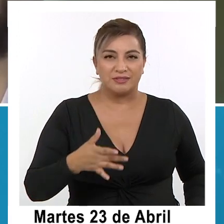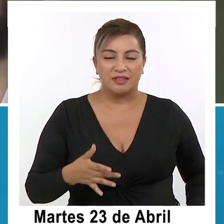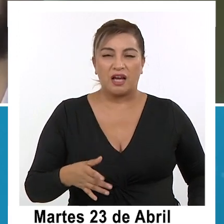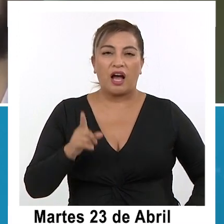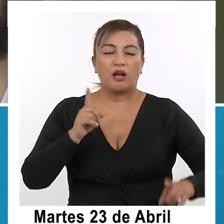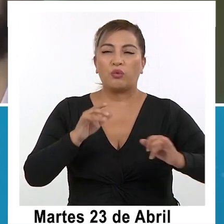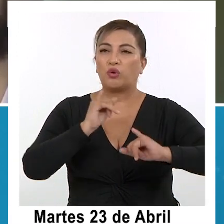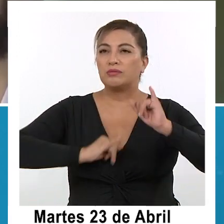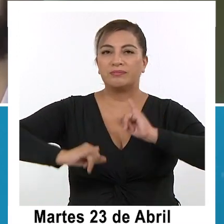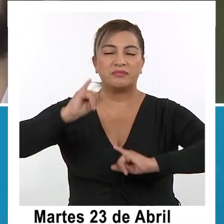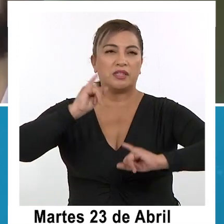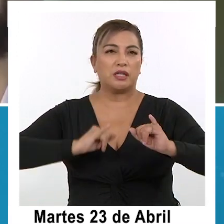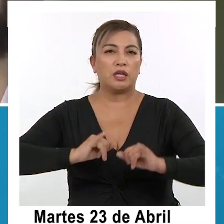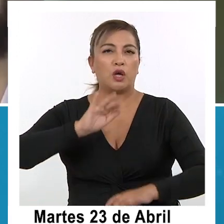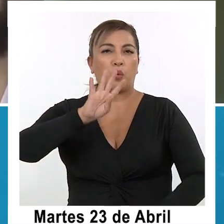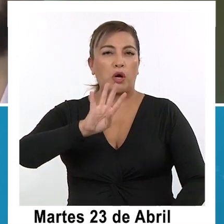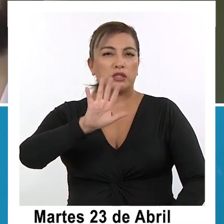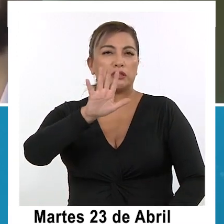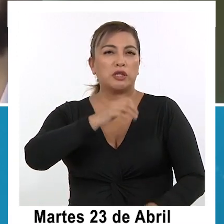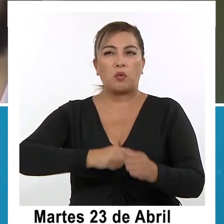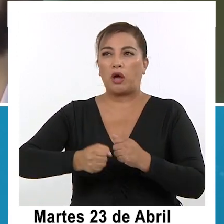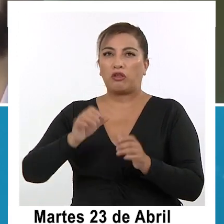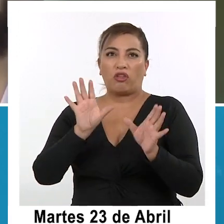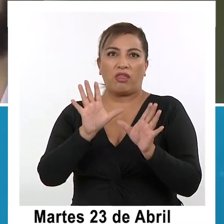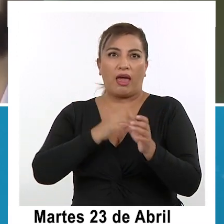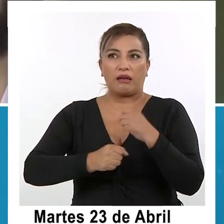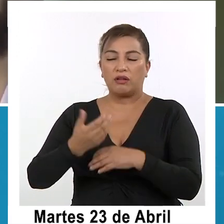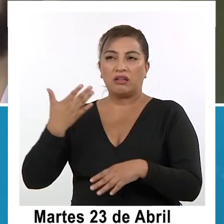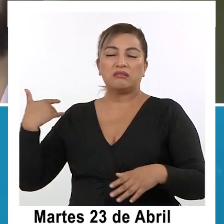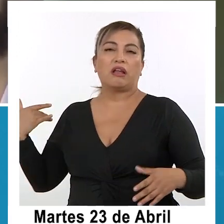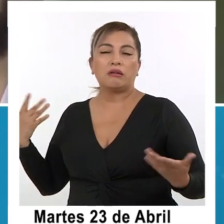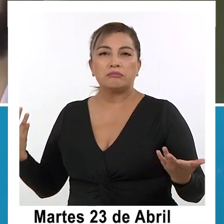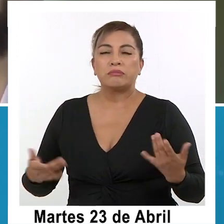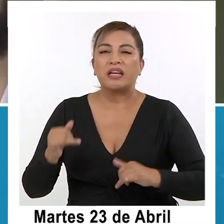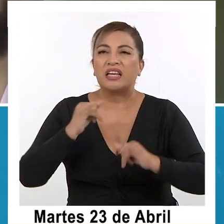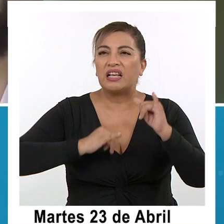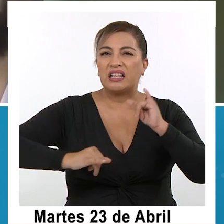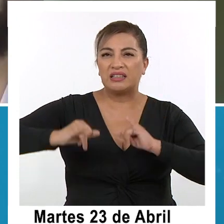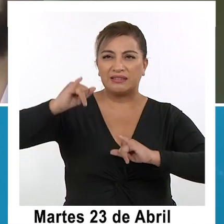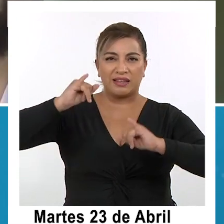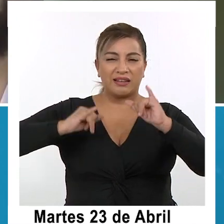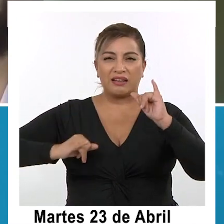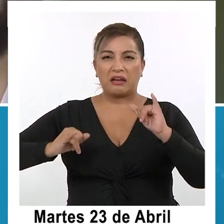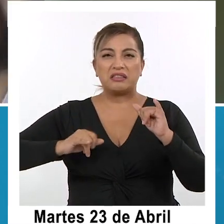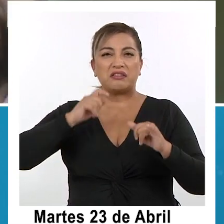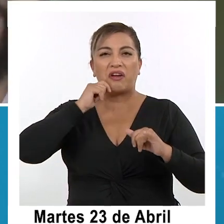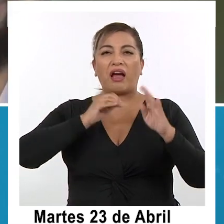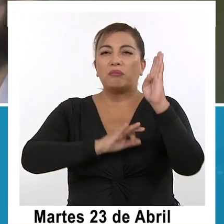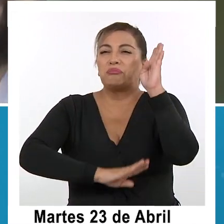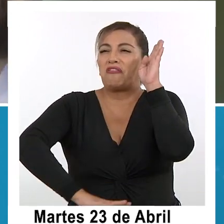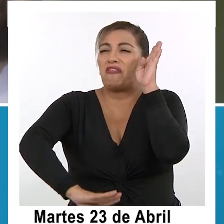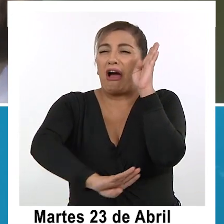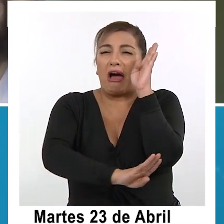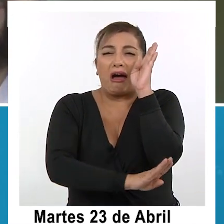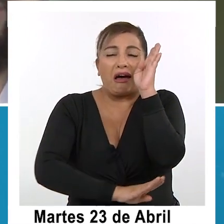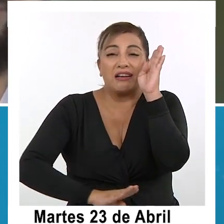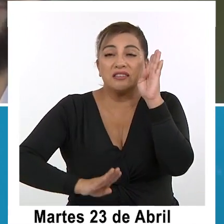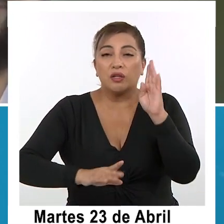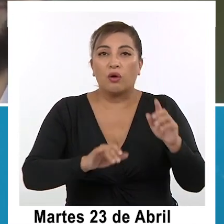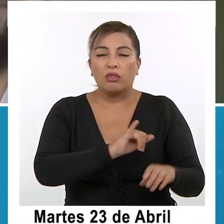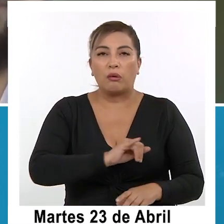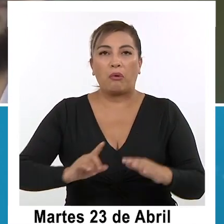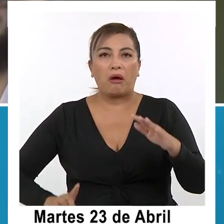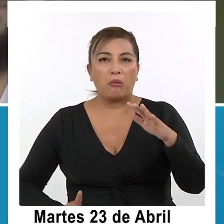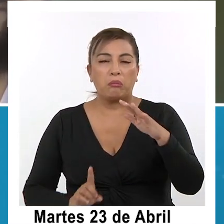usaba internet hace 4 o 5 años o 10 años la utilización era algo muy muy básico rudimentario hasta que